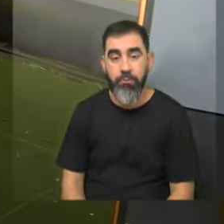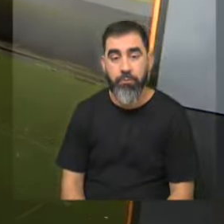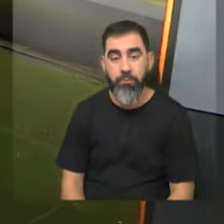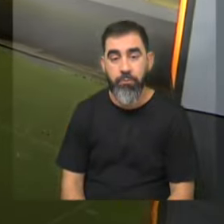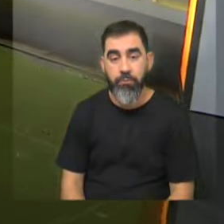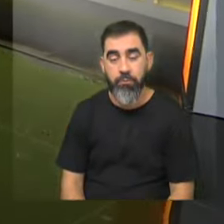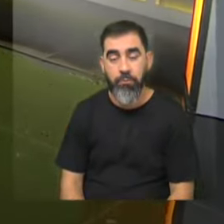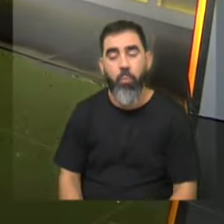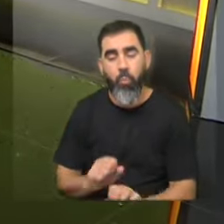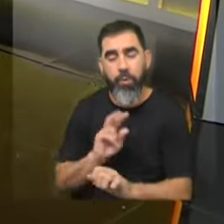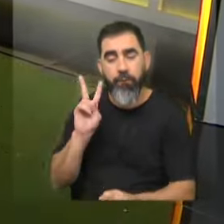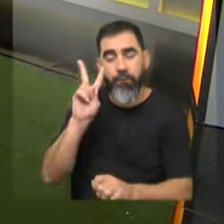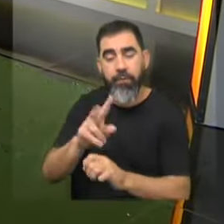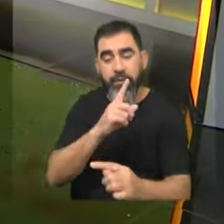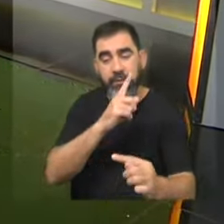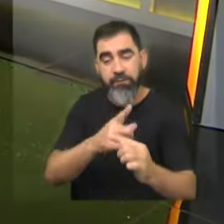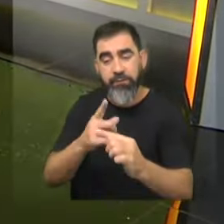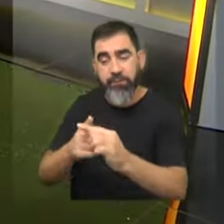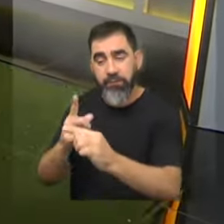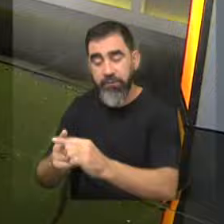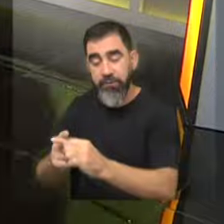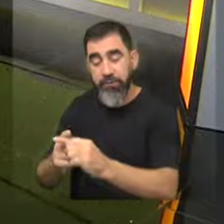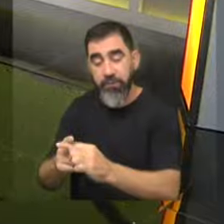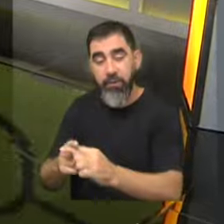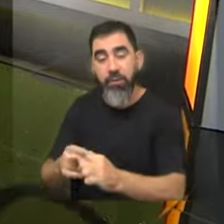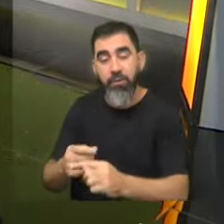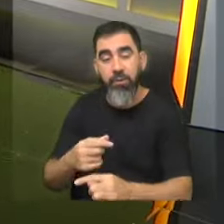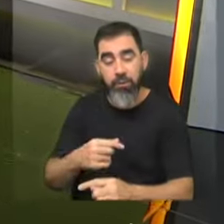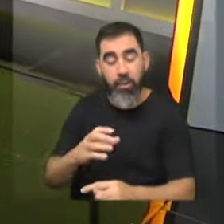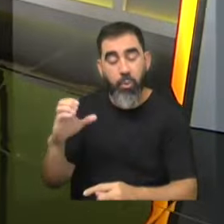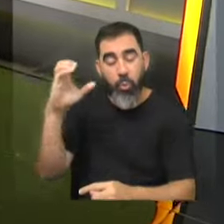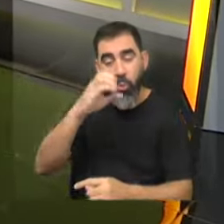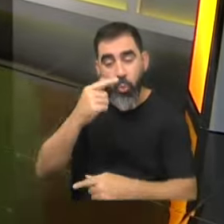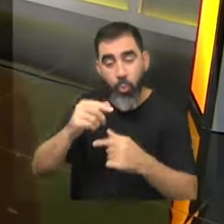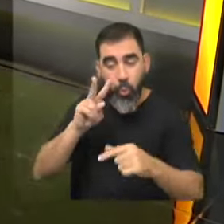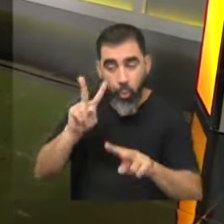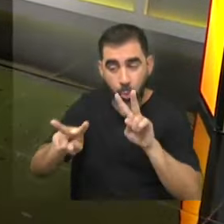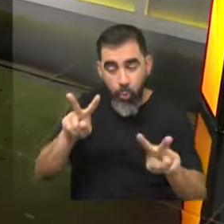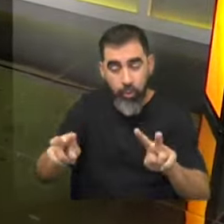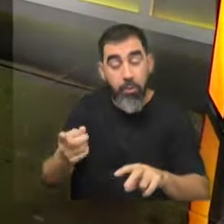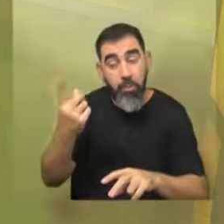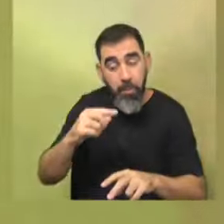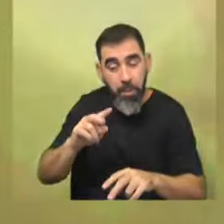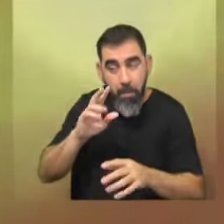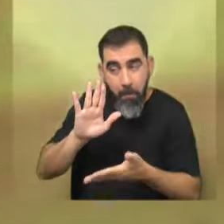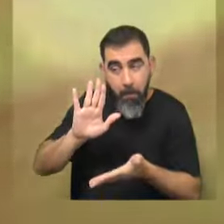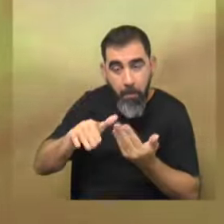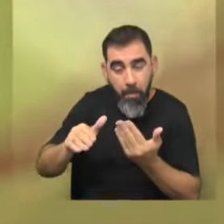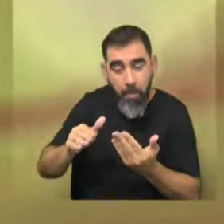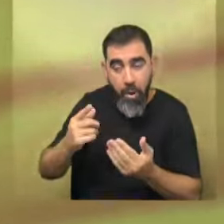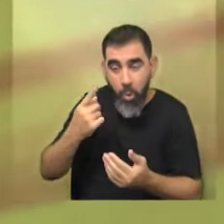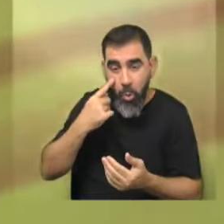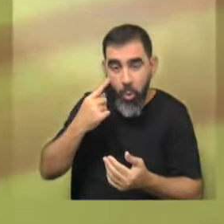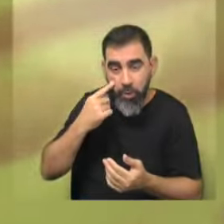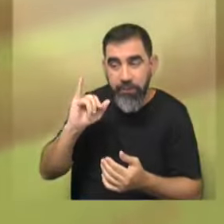Puede recorrer los cementerios, los camposantos, como se les decía antes, con ojos curiosos y ir viendo muchas cosas, pero cuánto más uno puede conocer